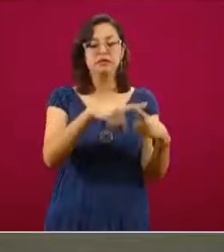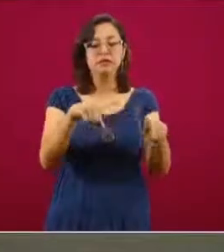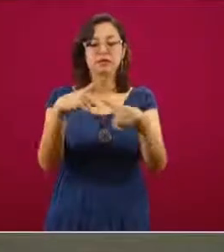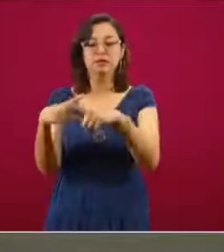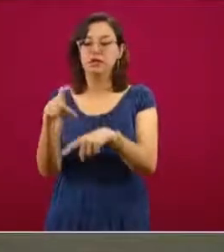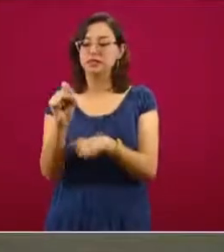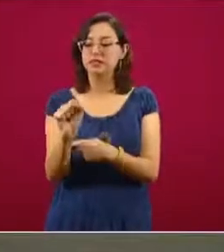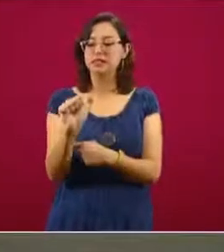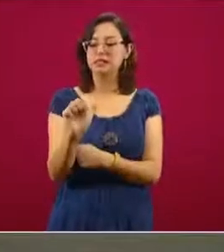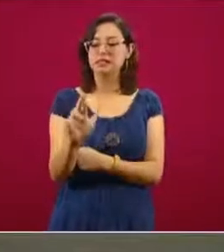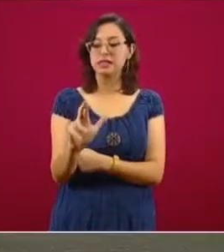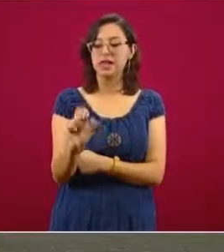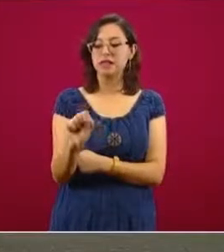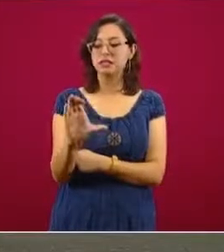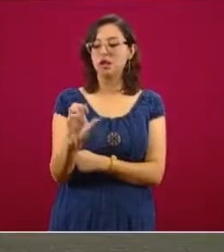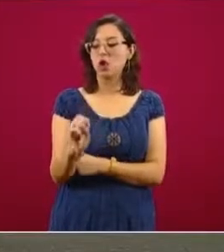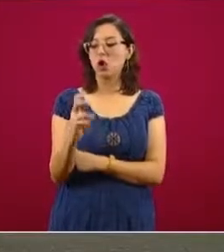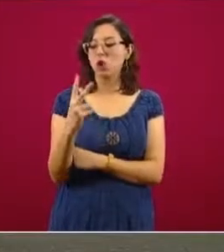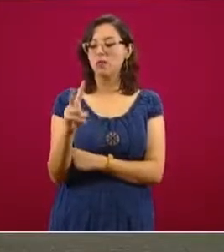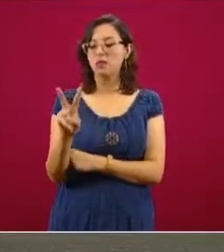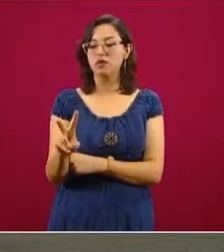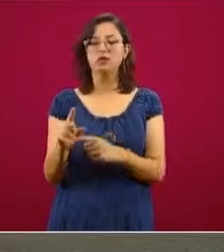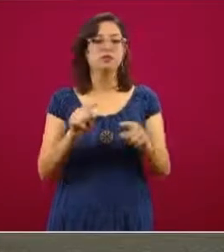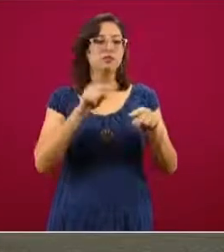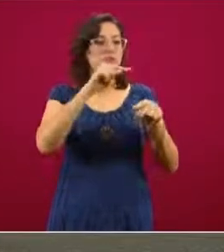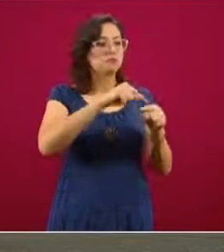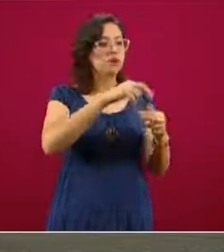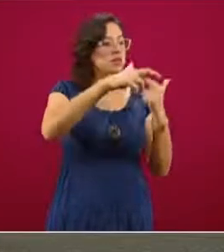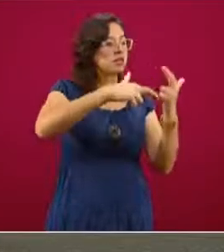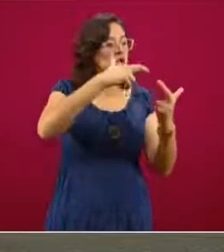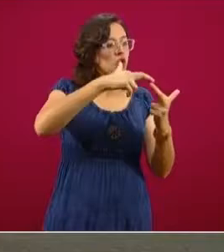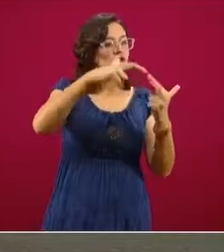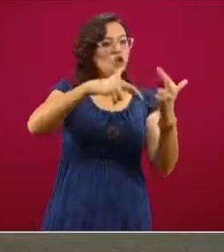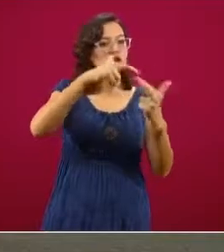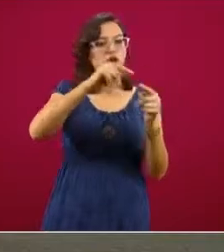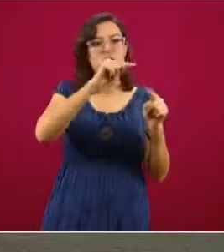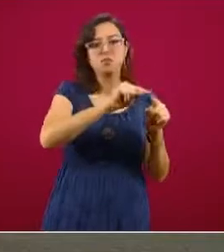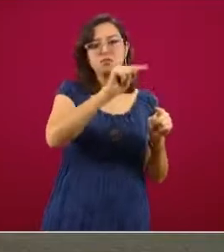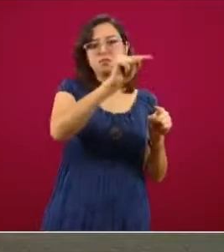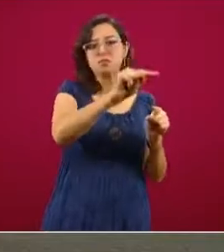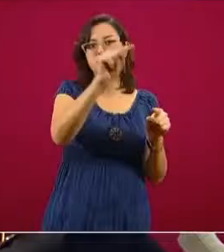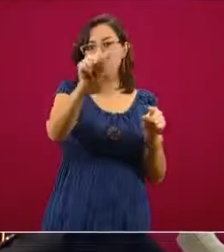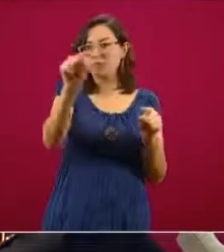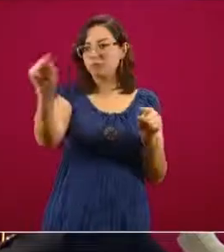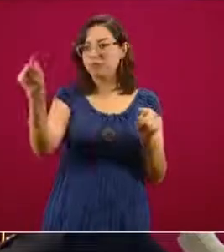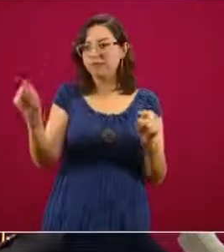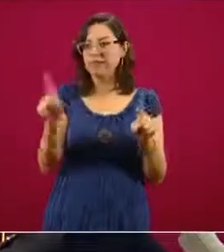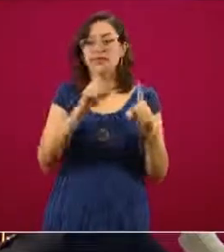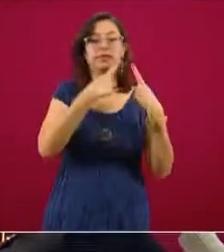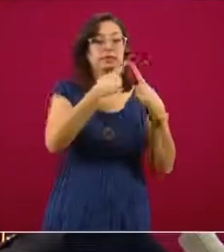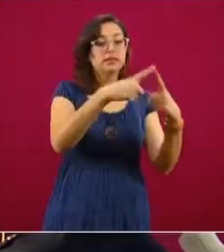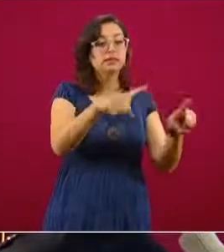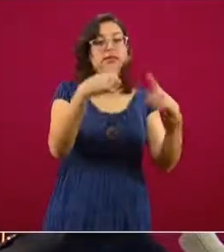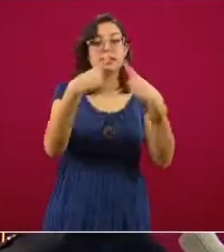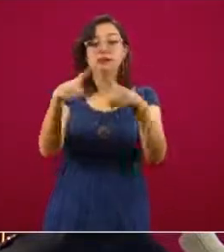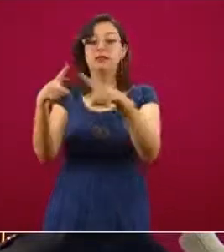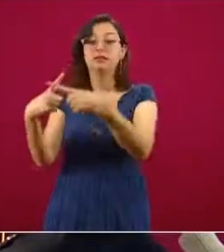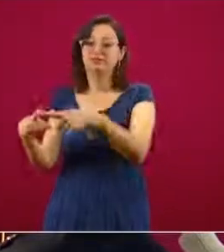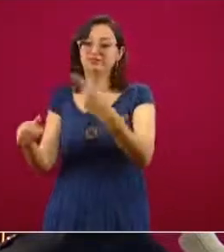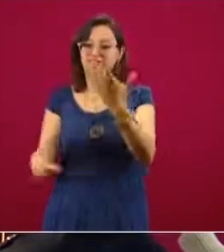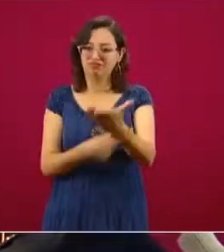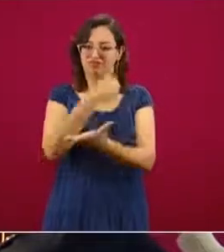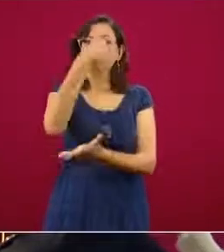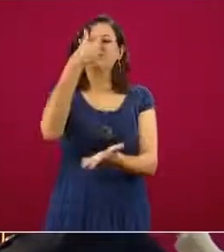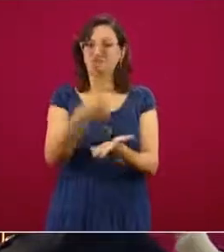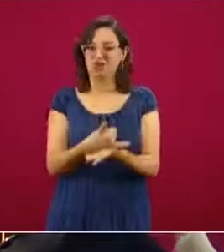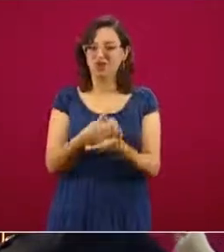SARS-CoV-2, en el territorio nacional. Lo que tenemos es zonas, particularmente las zonas urbanas,